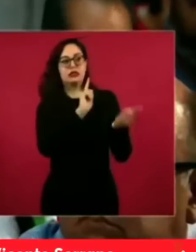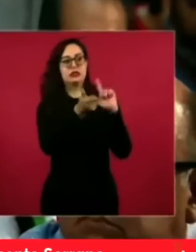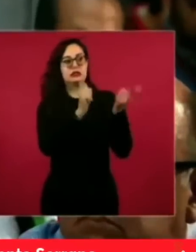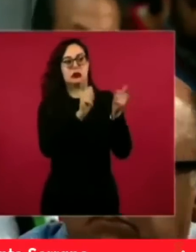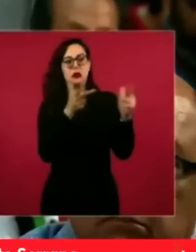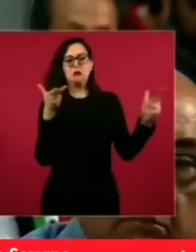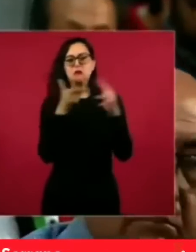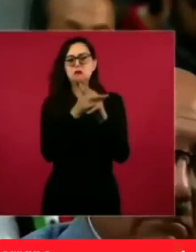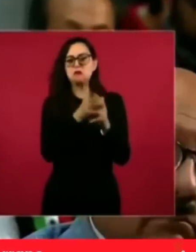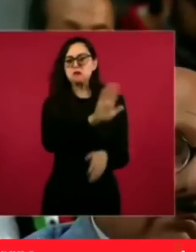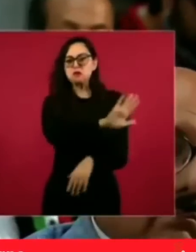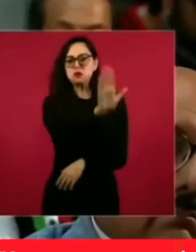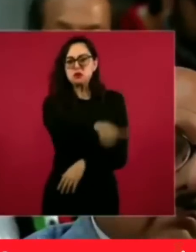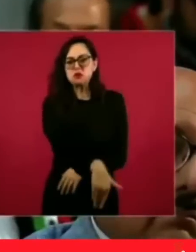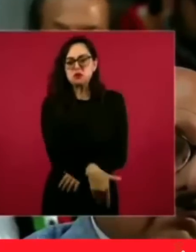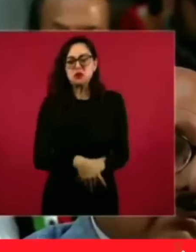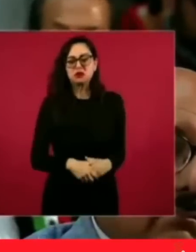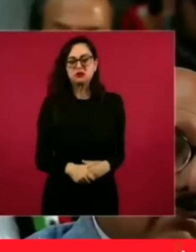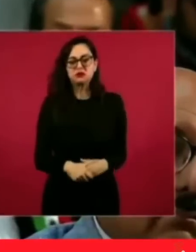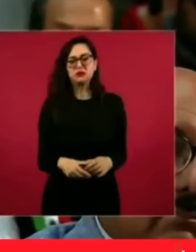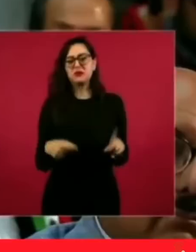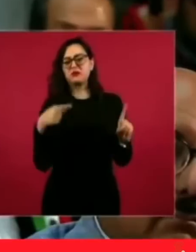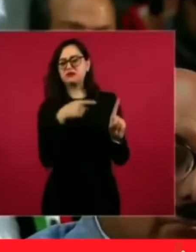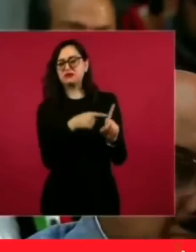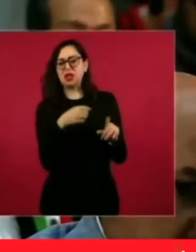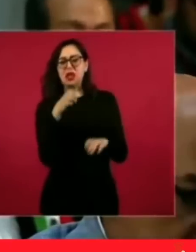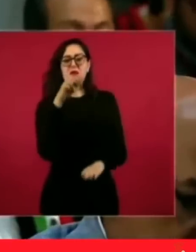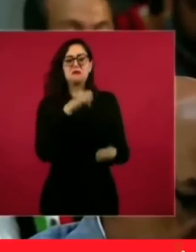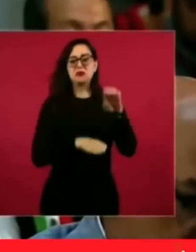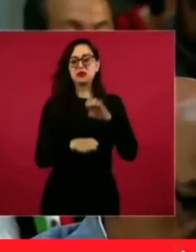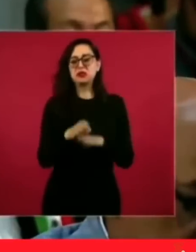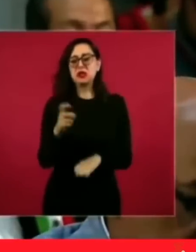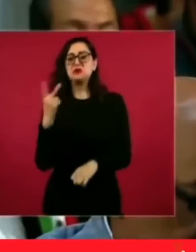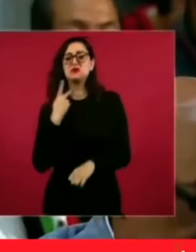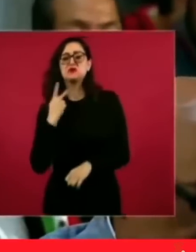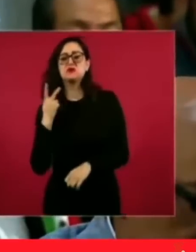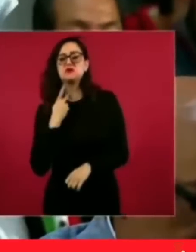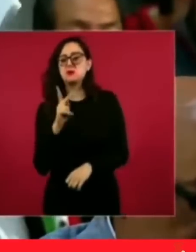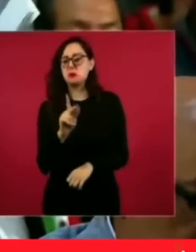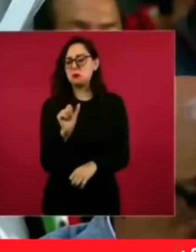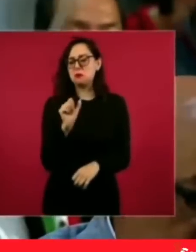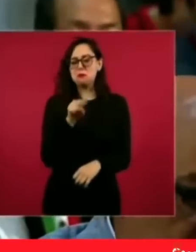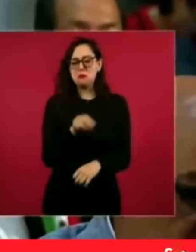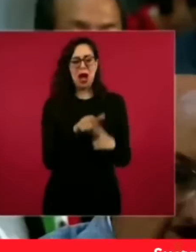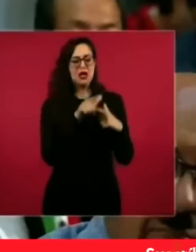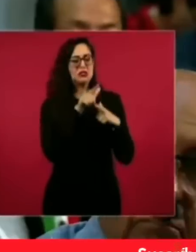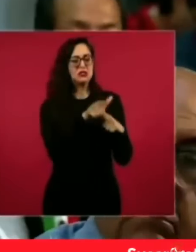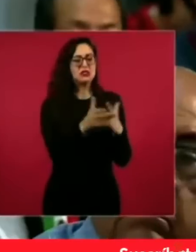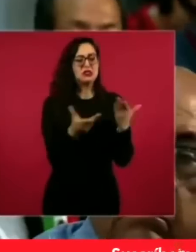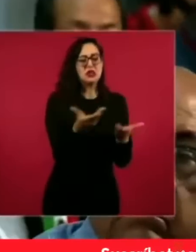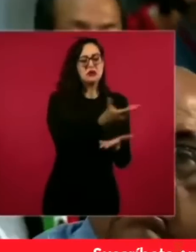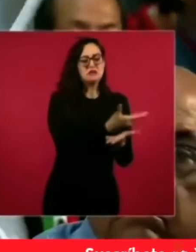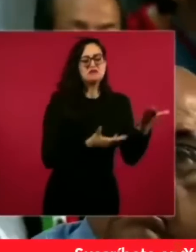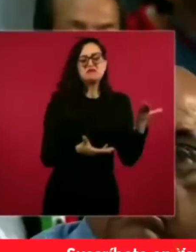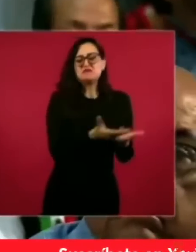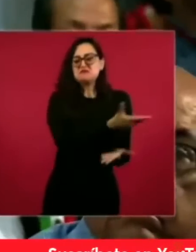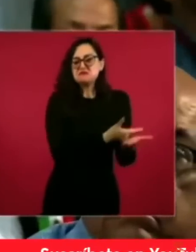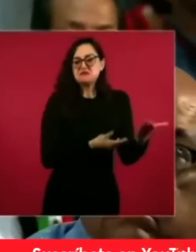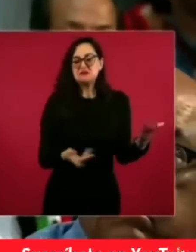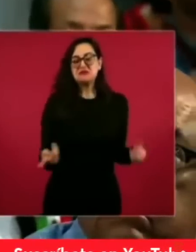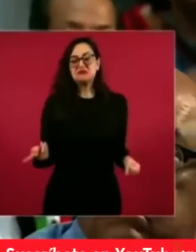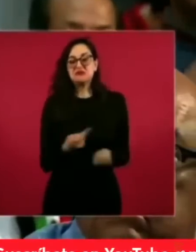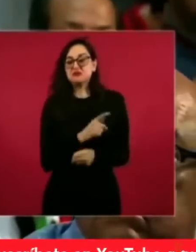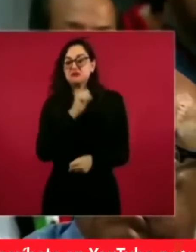está ahí, come con empresarios y políticos del Partido Acción Nacional en McAllen, y no pasa